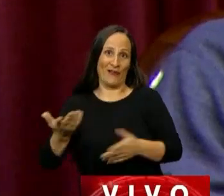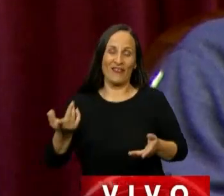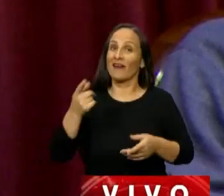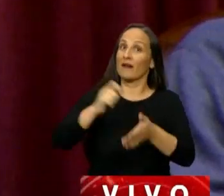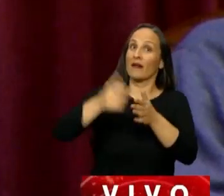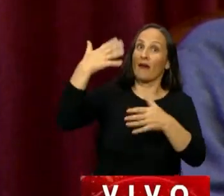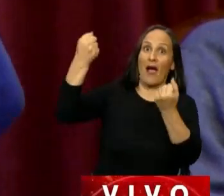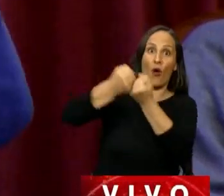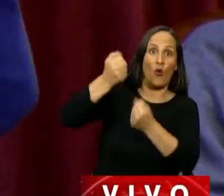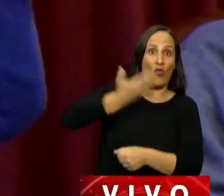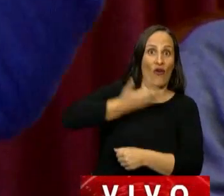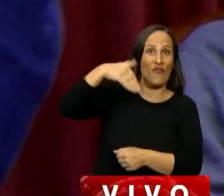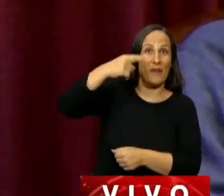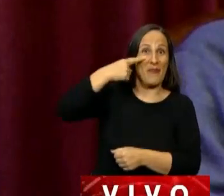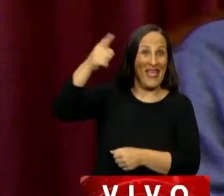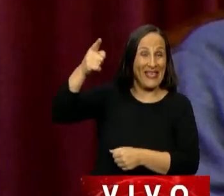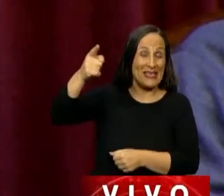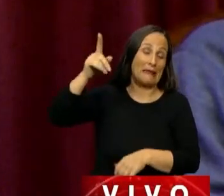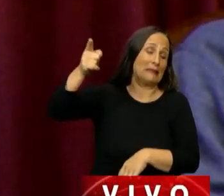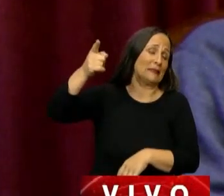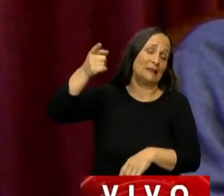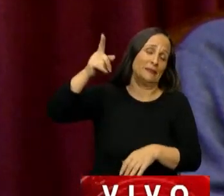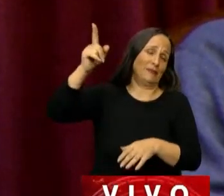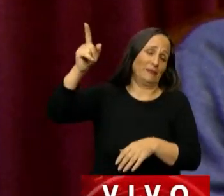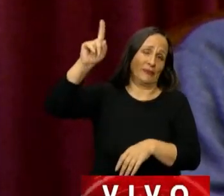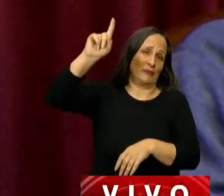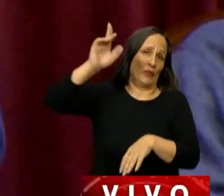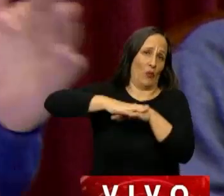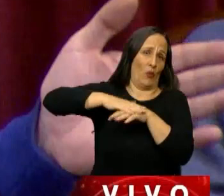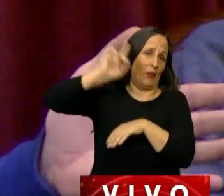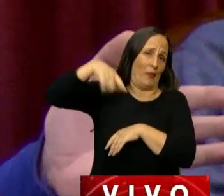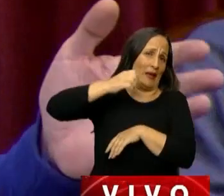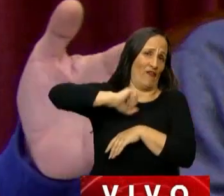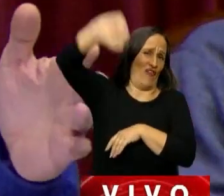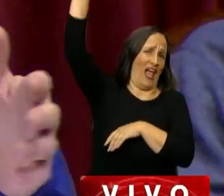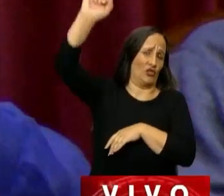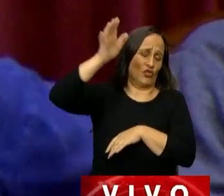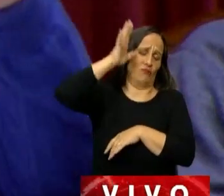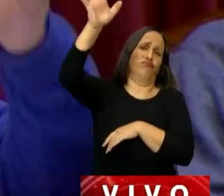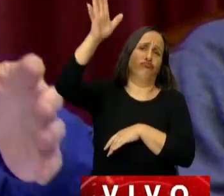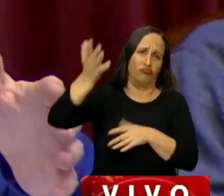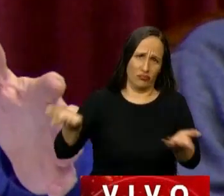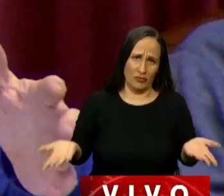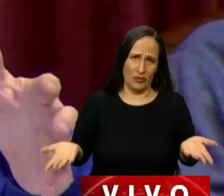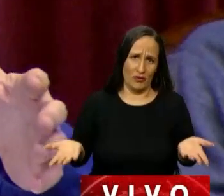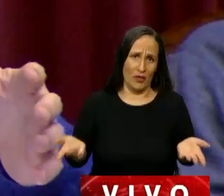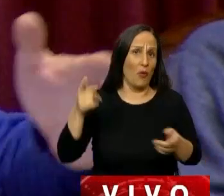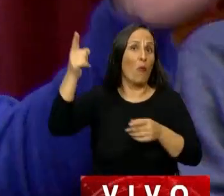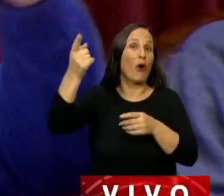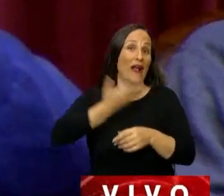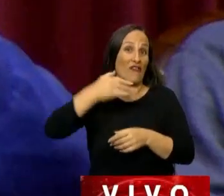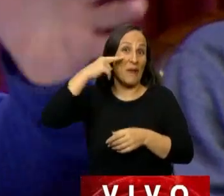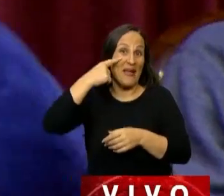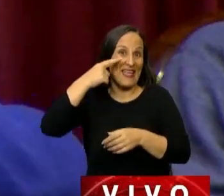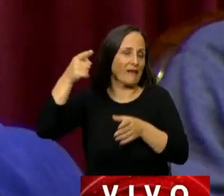Internacional un piso altísimo de inflación, ¿no? Y que plantea claramente en sus objetivos